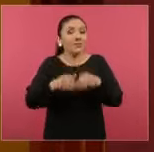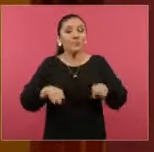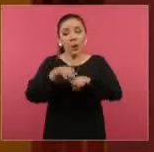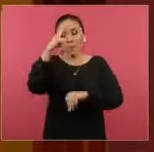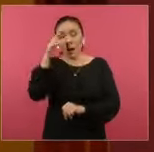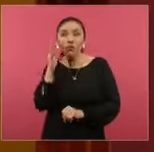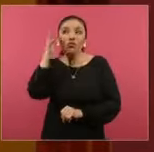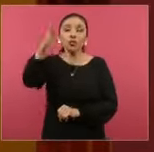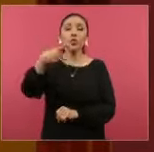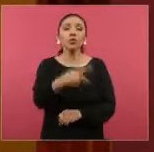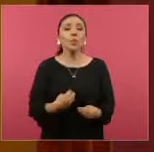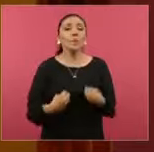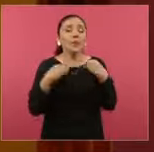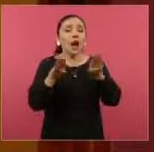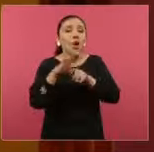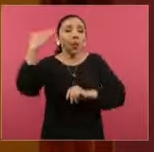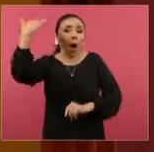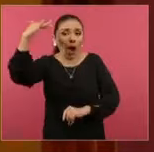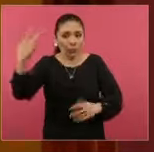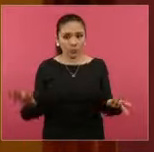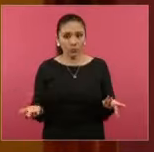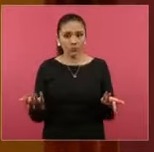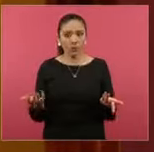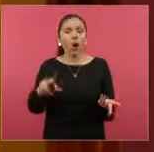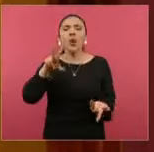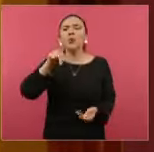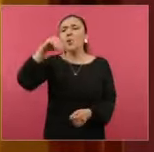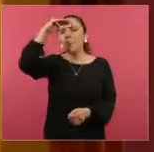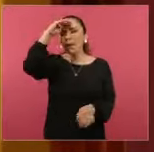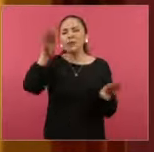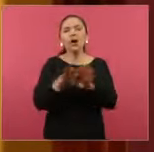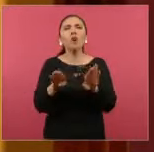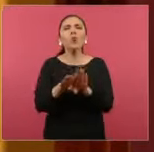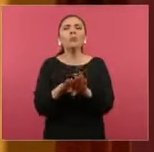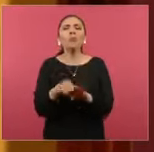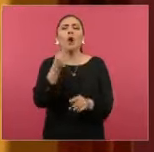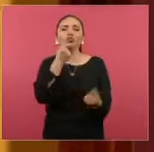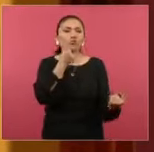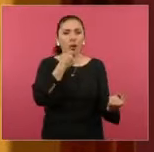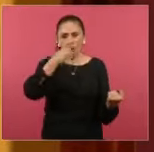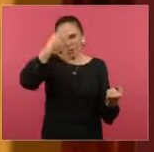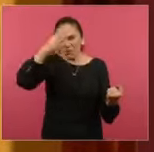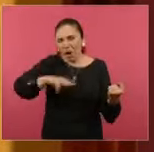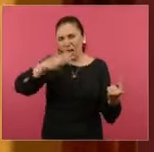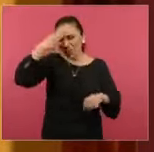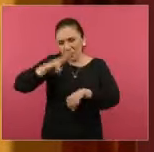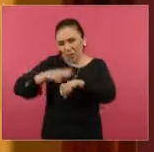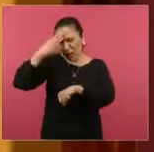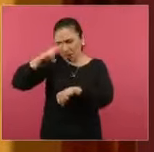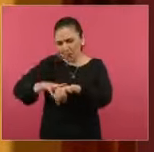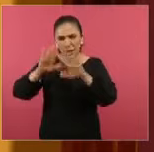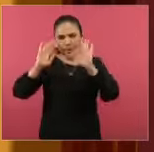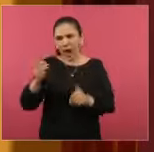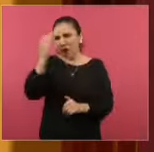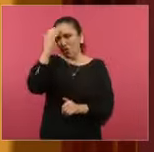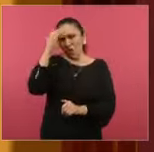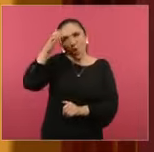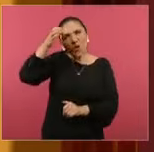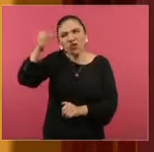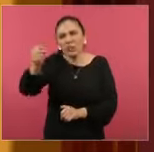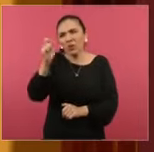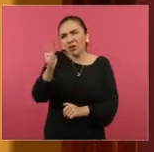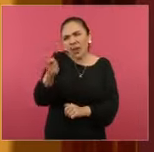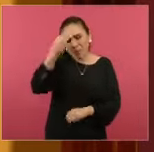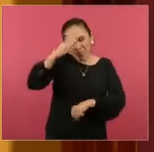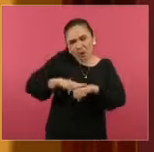vida adulta. No se trata de que de pronto el niño memorice y sepa algo y tenga un concepto abstracto de